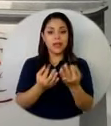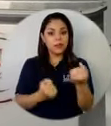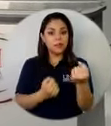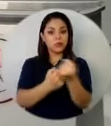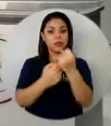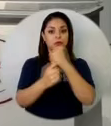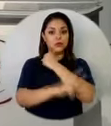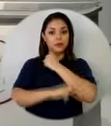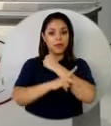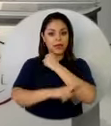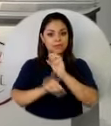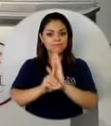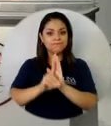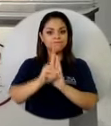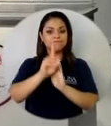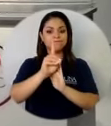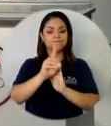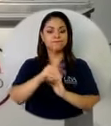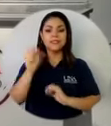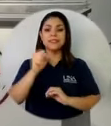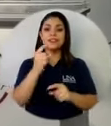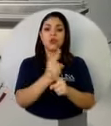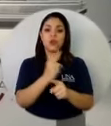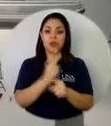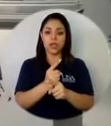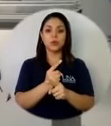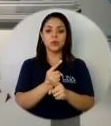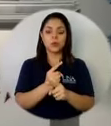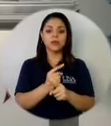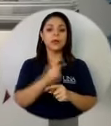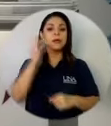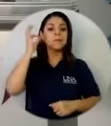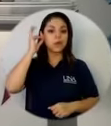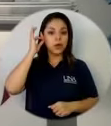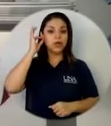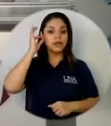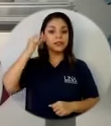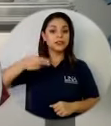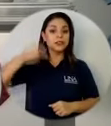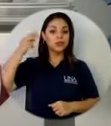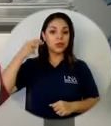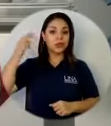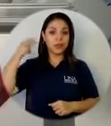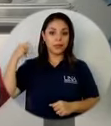del país. Exacto. Es que las mujeres históricamente, por